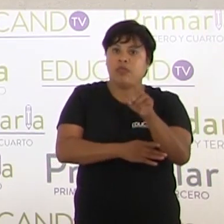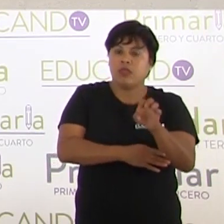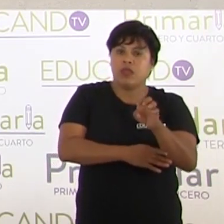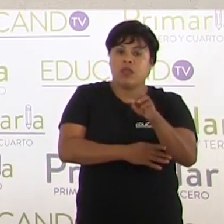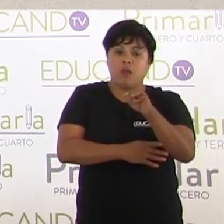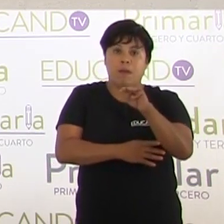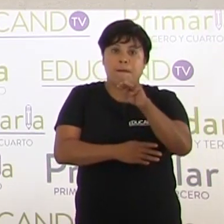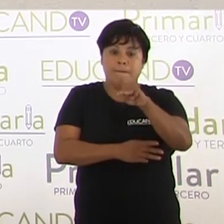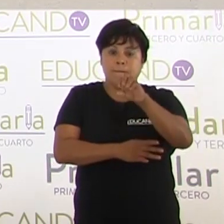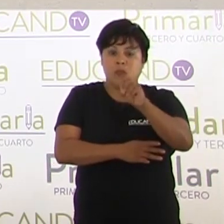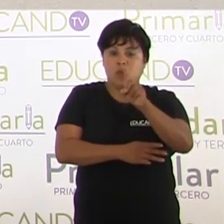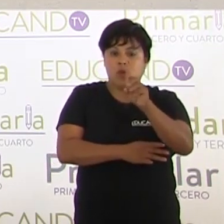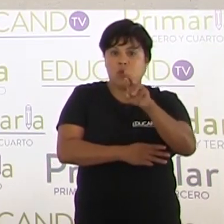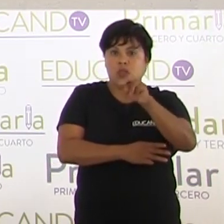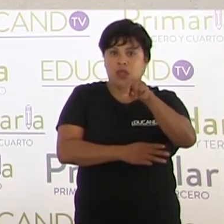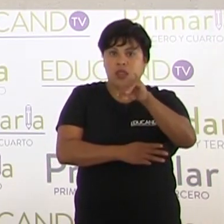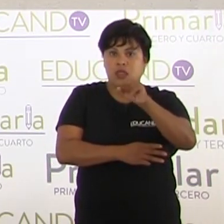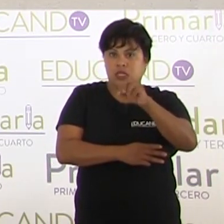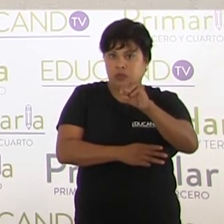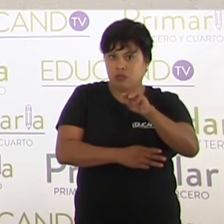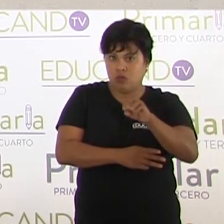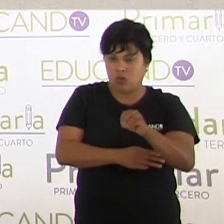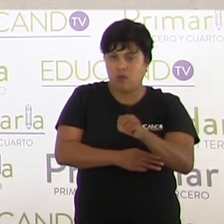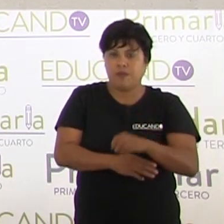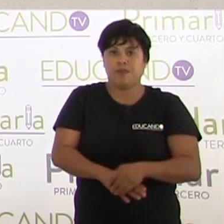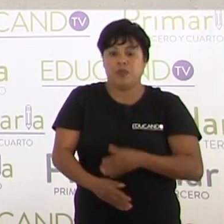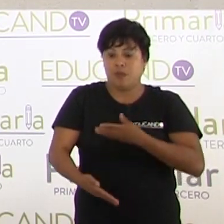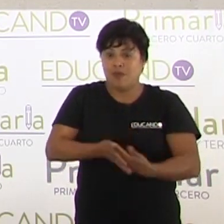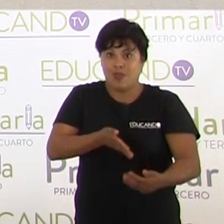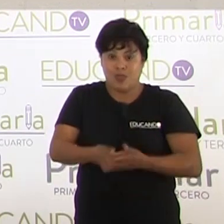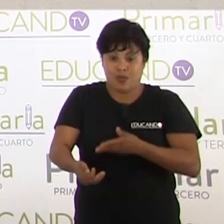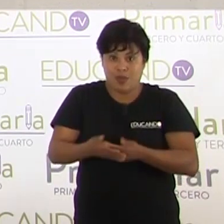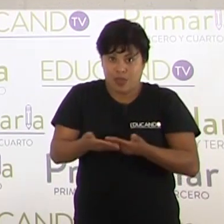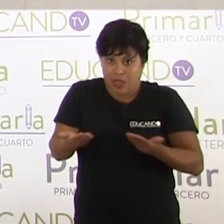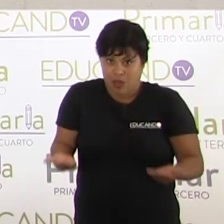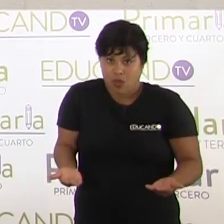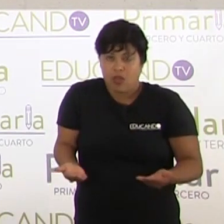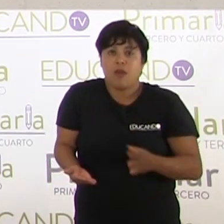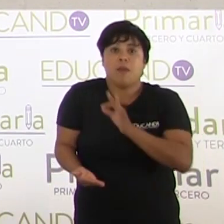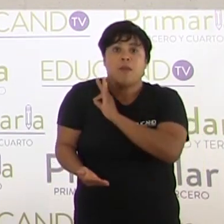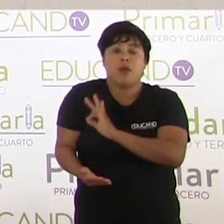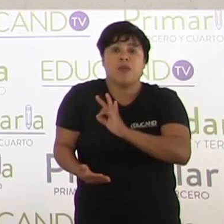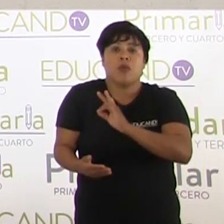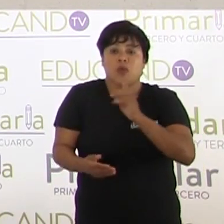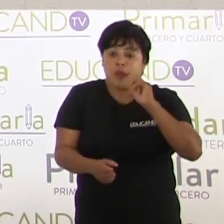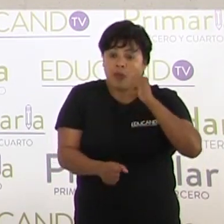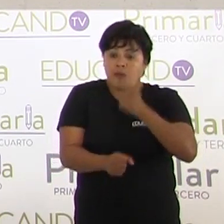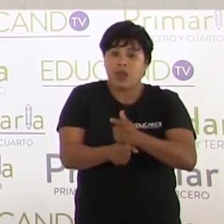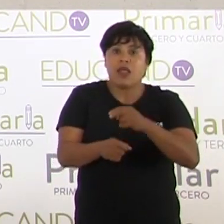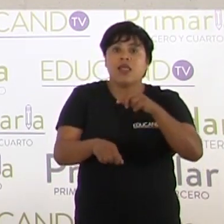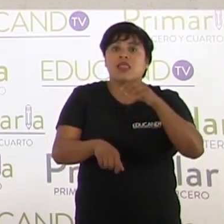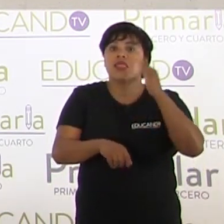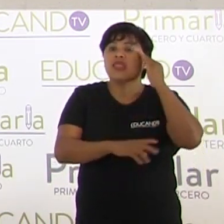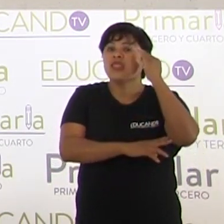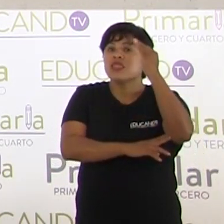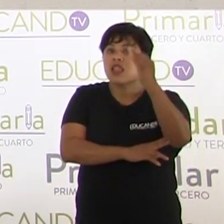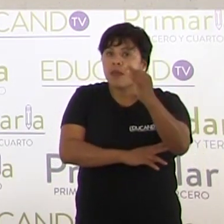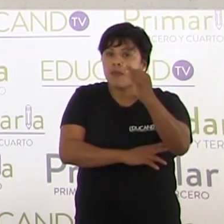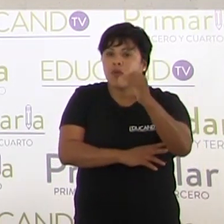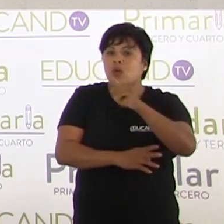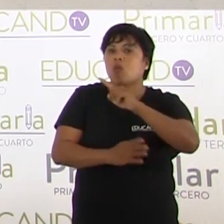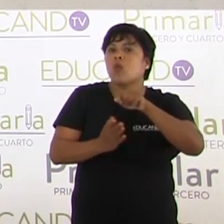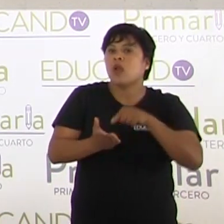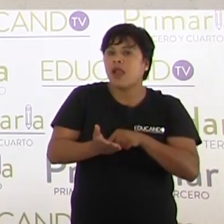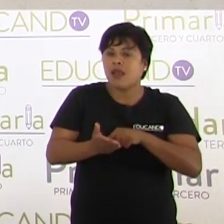del modernismo, pues debemos ubicarlo en el tiempo, en el